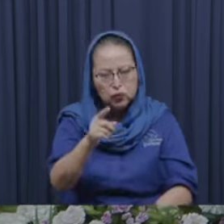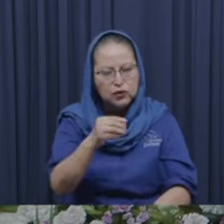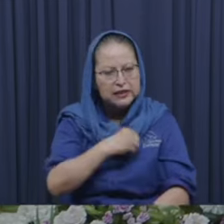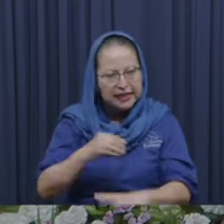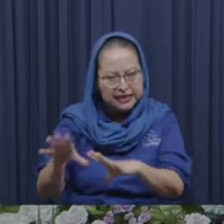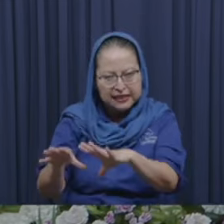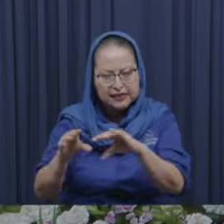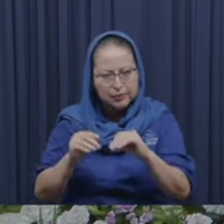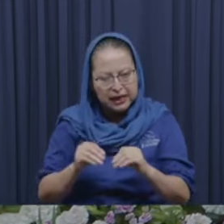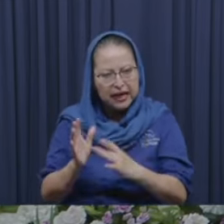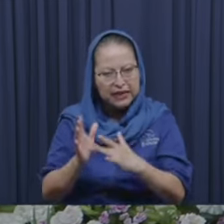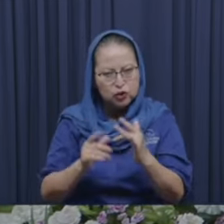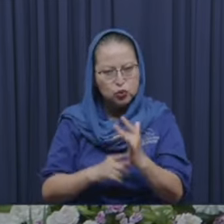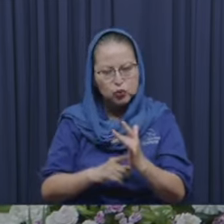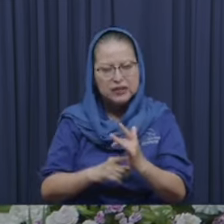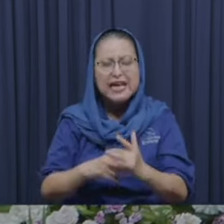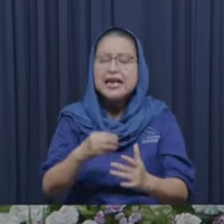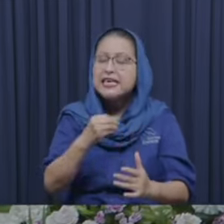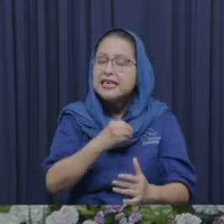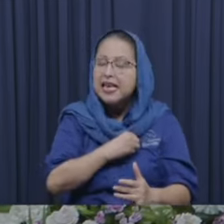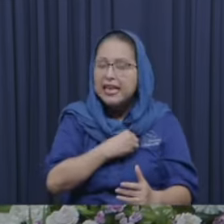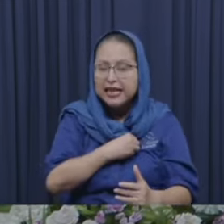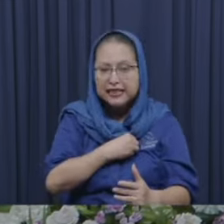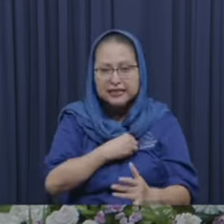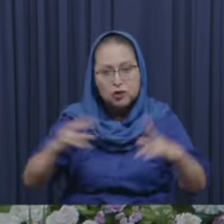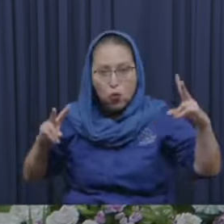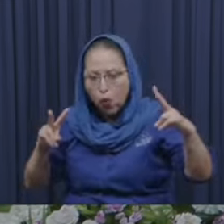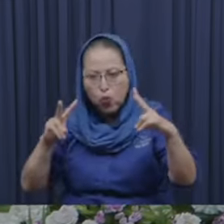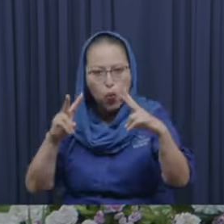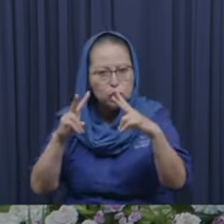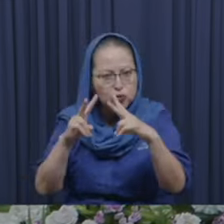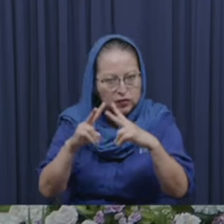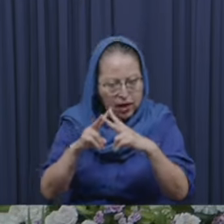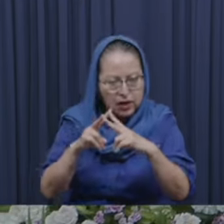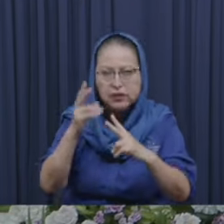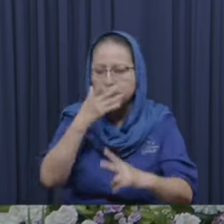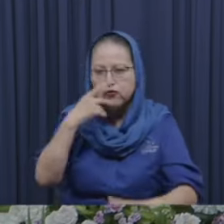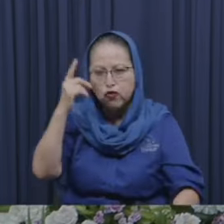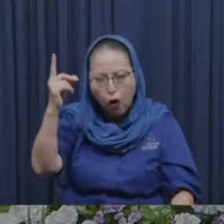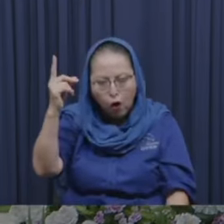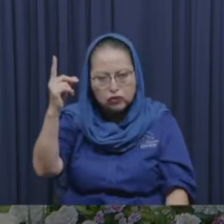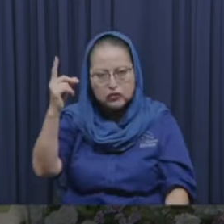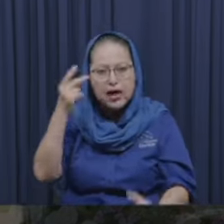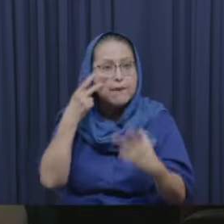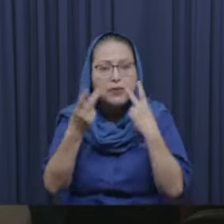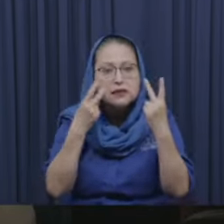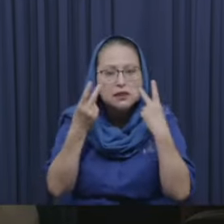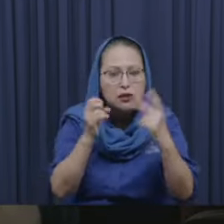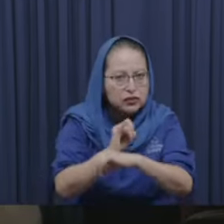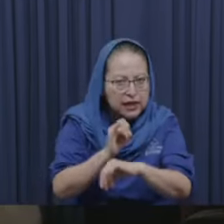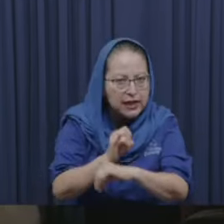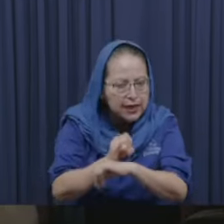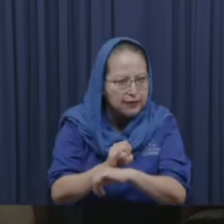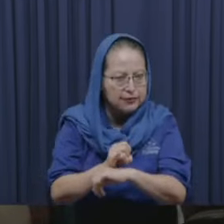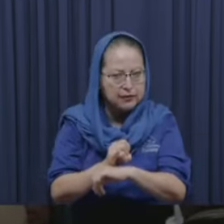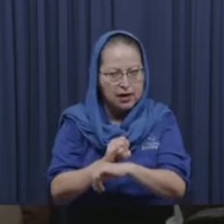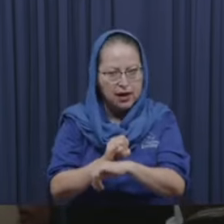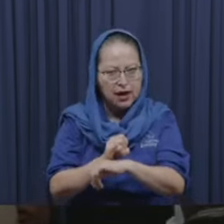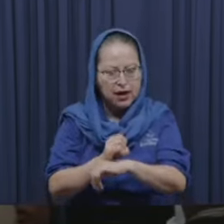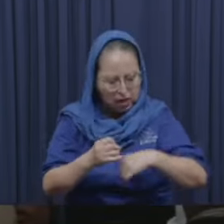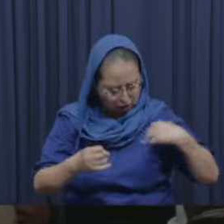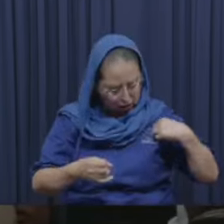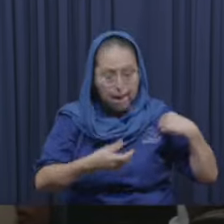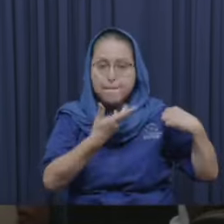dice la Biblia acercaos a Dios y él se acercará a vosotros le cuesta le ha costado sido un